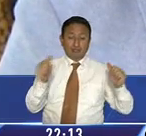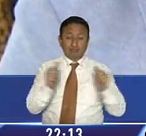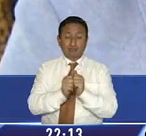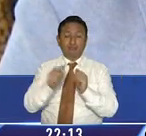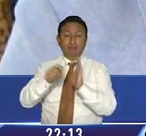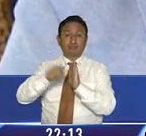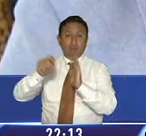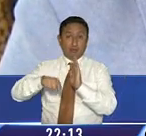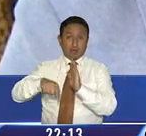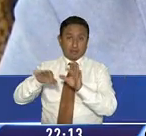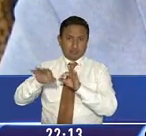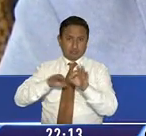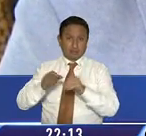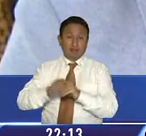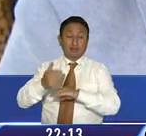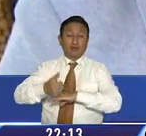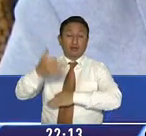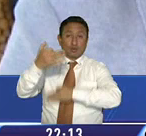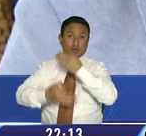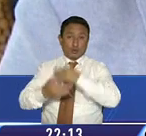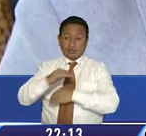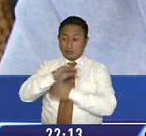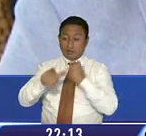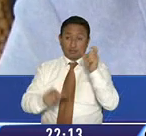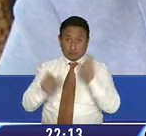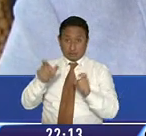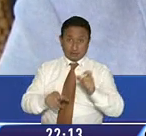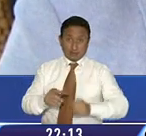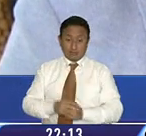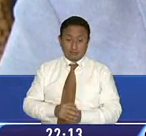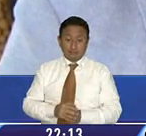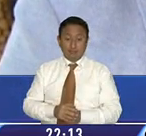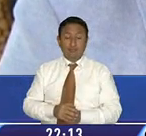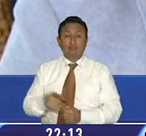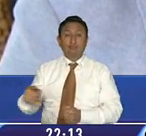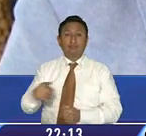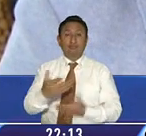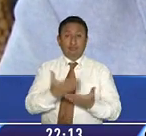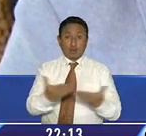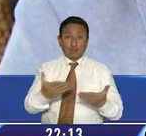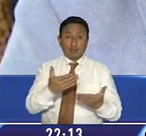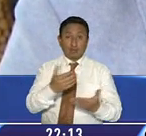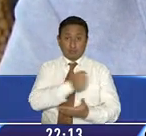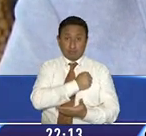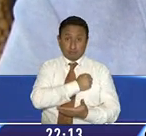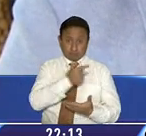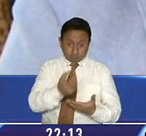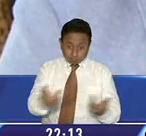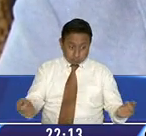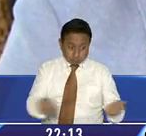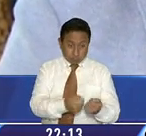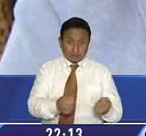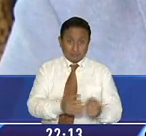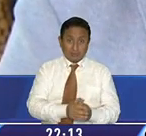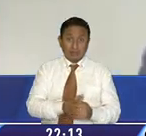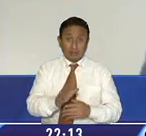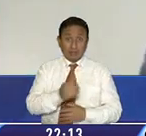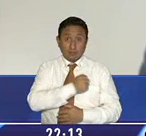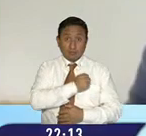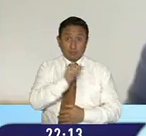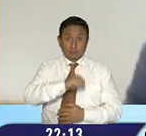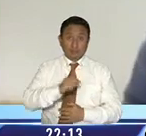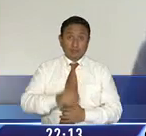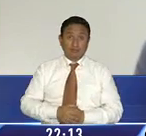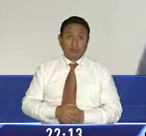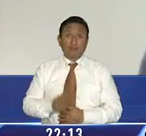abogada, quienes le indicaron a la jueza y a todos los presentes que los objetos encontrados en poder de esas personas eran de su propiedad. Y por